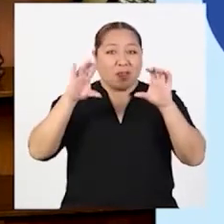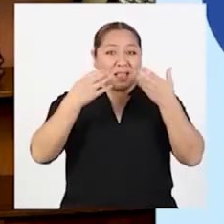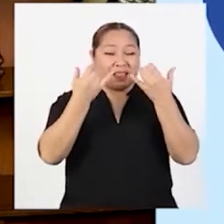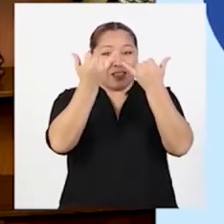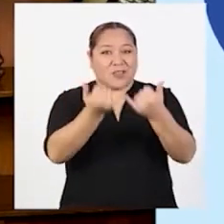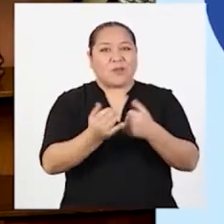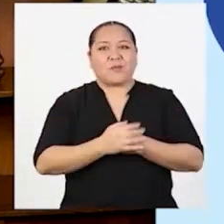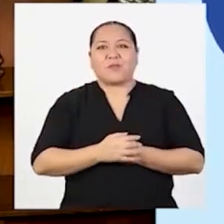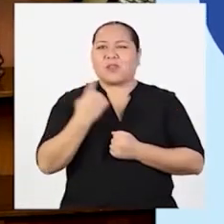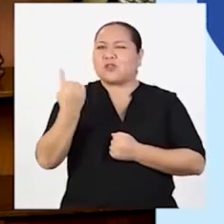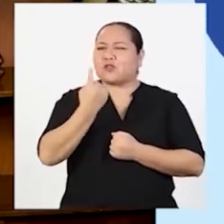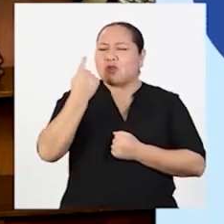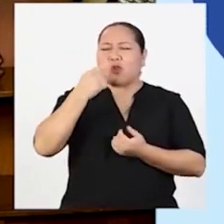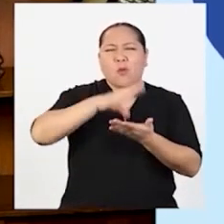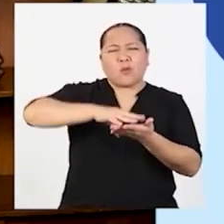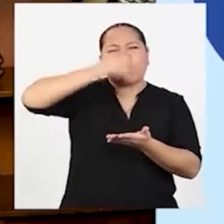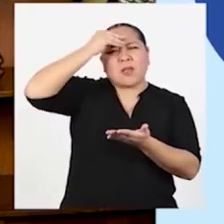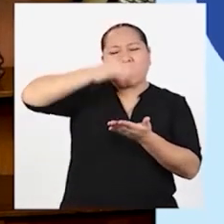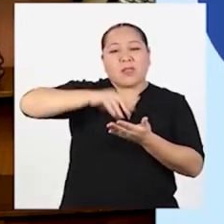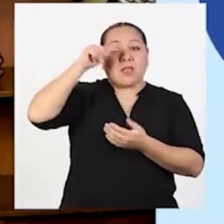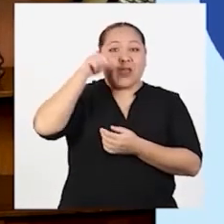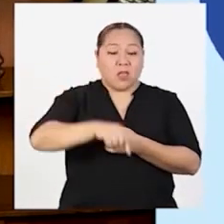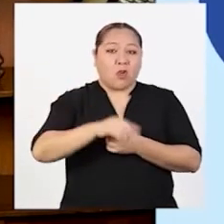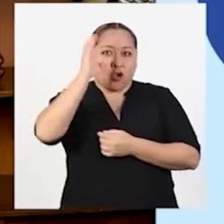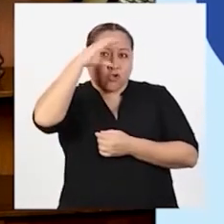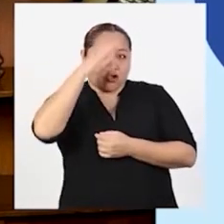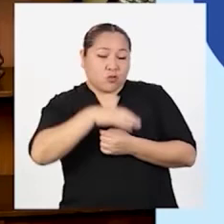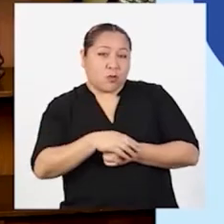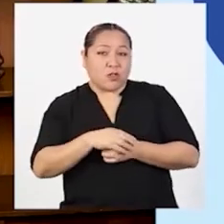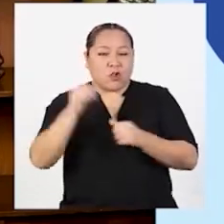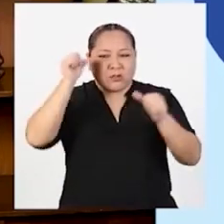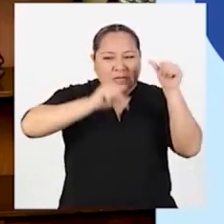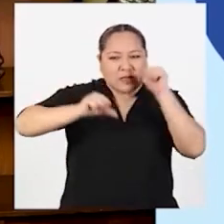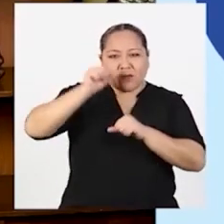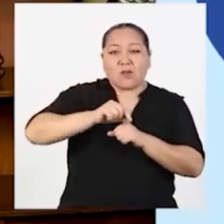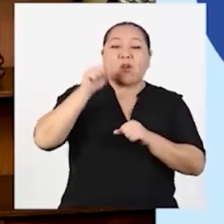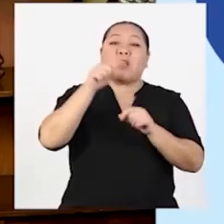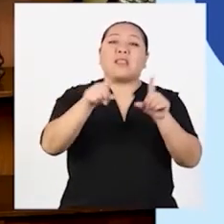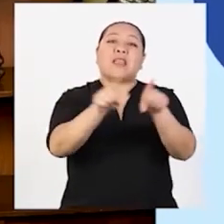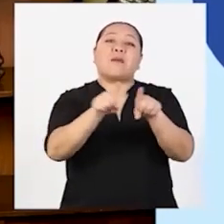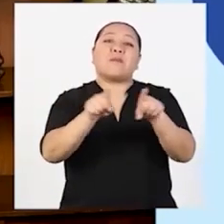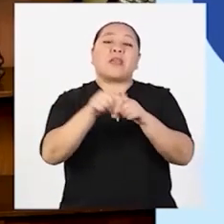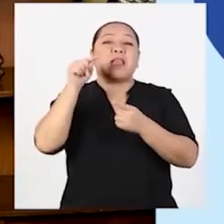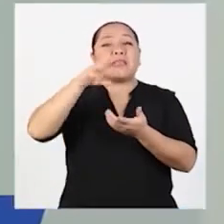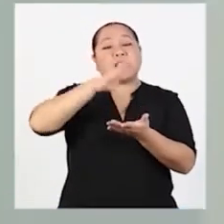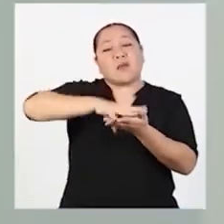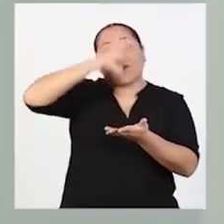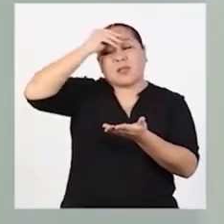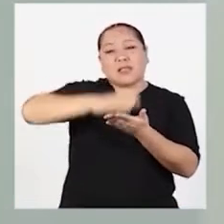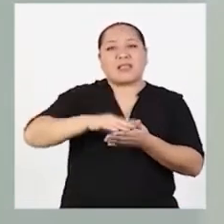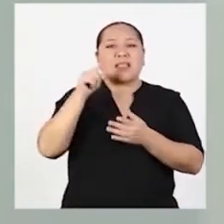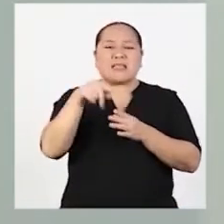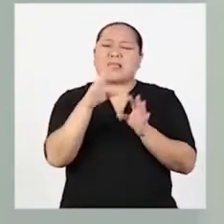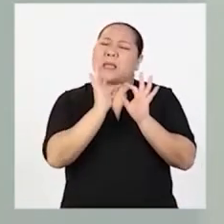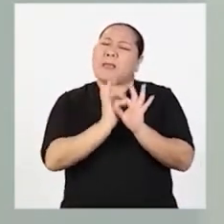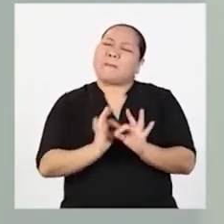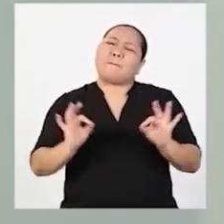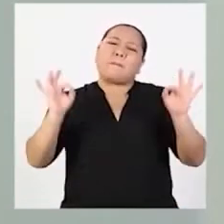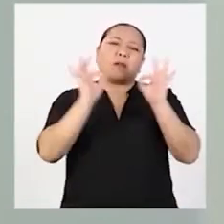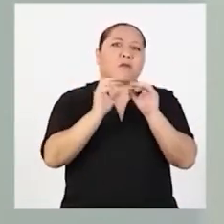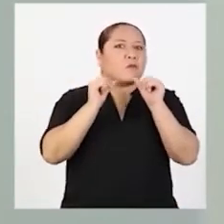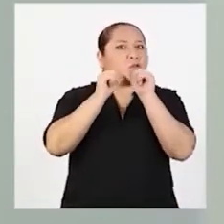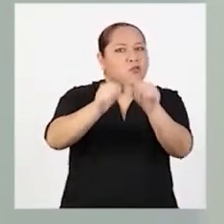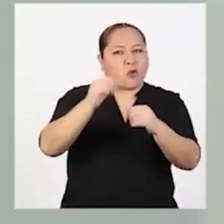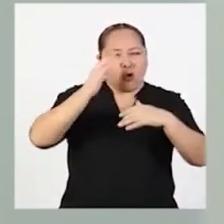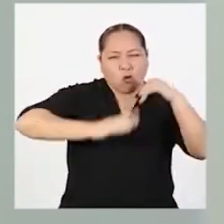tanto, la raza no tiene prácticamente significación genética alguna. Profesor,